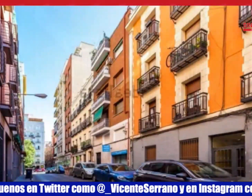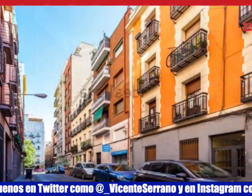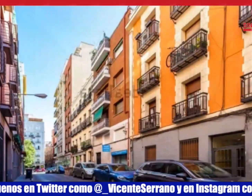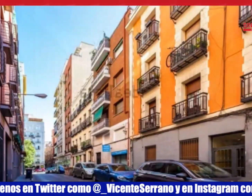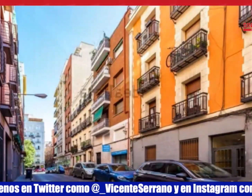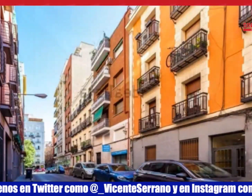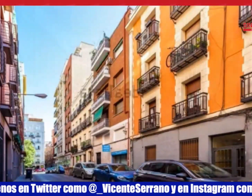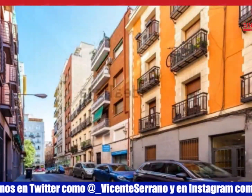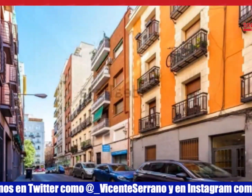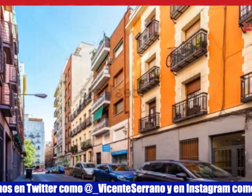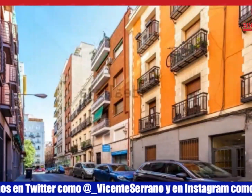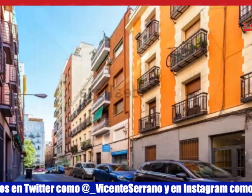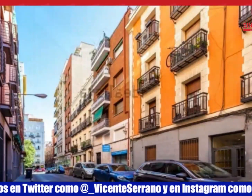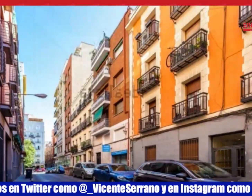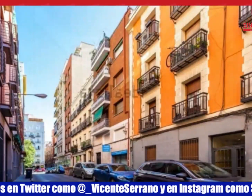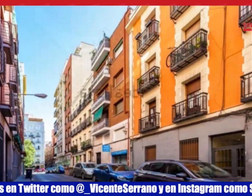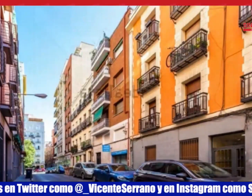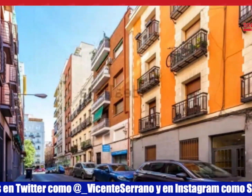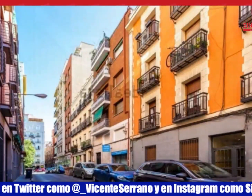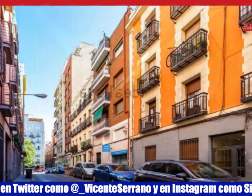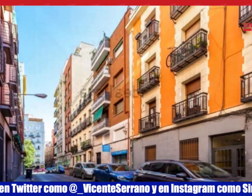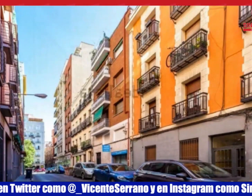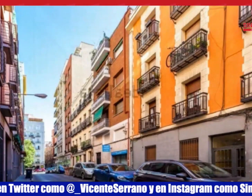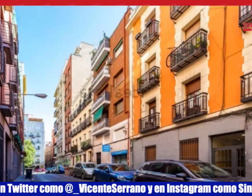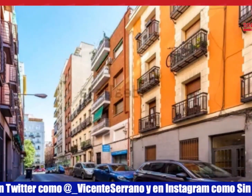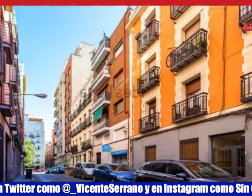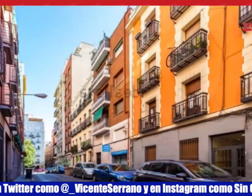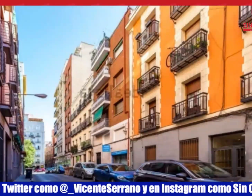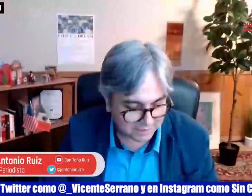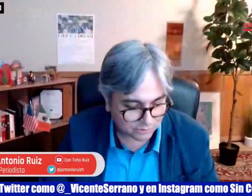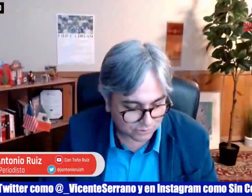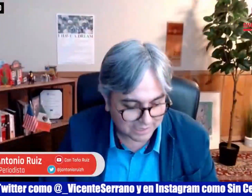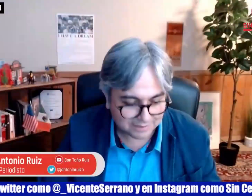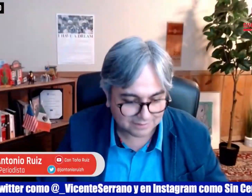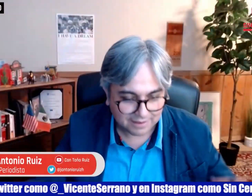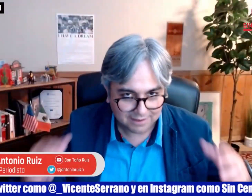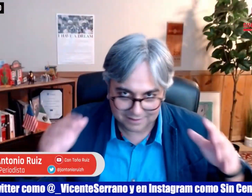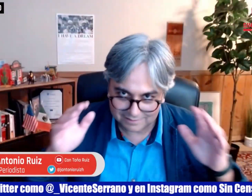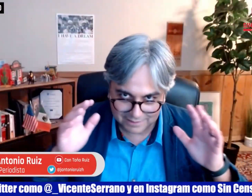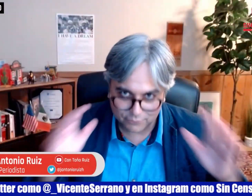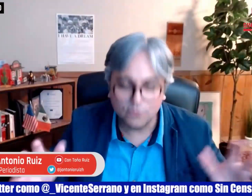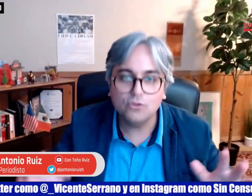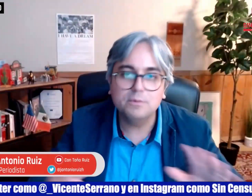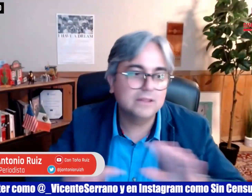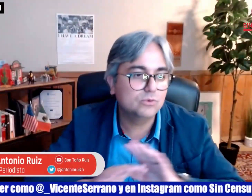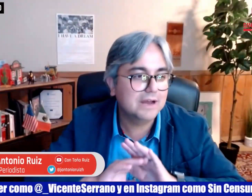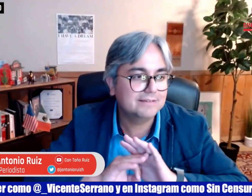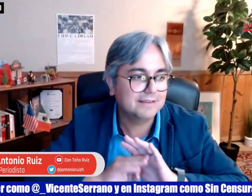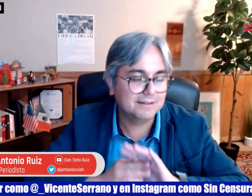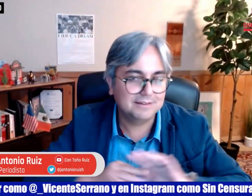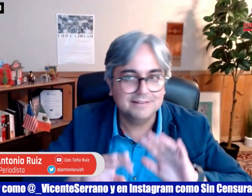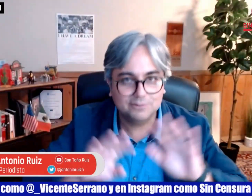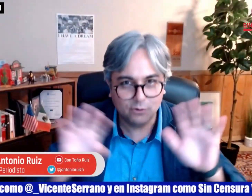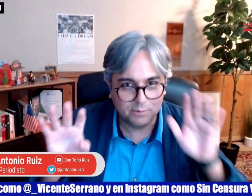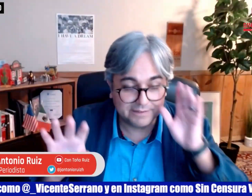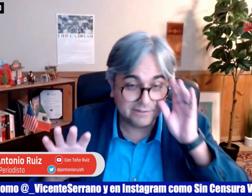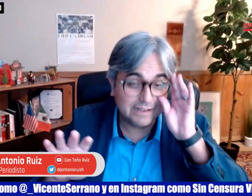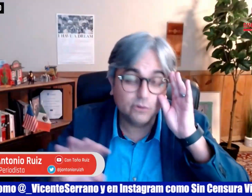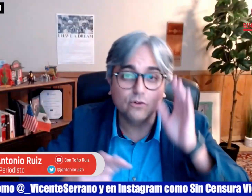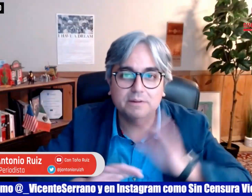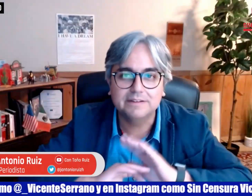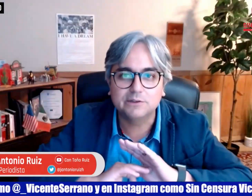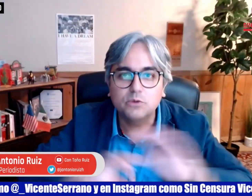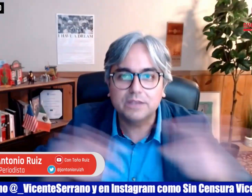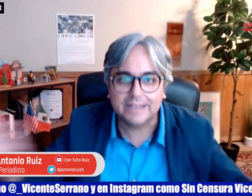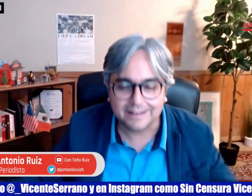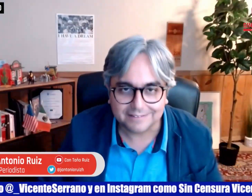Mazo, ya ni hablar, mi querida Nancy. ¿Por qué no nos compartes tus redes sociales de fondo? Mira, tú dices que son comerciales, haz